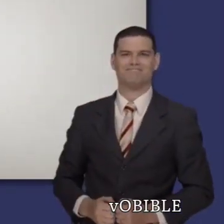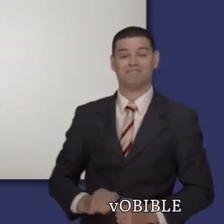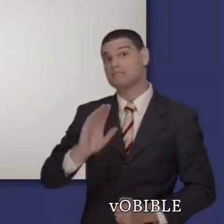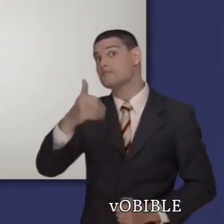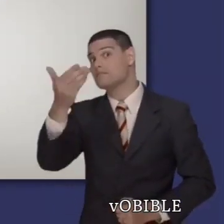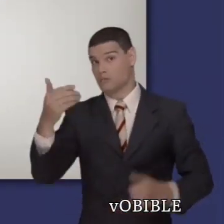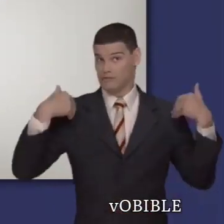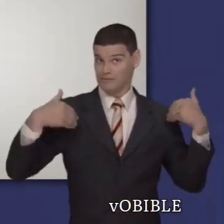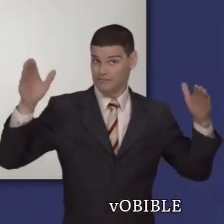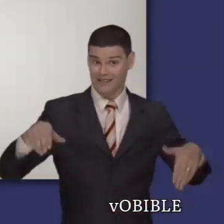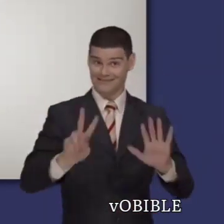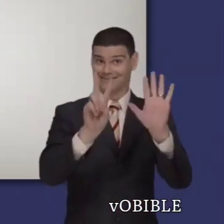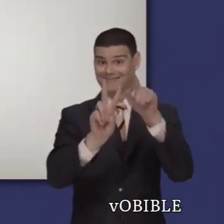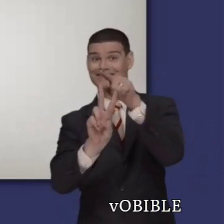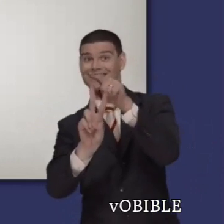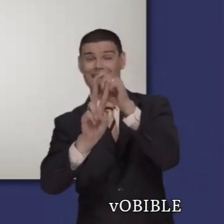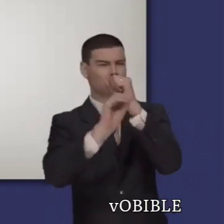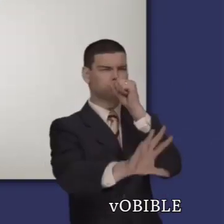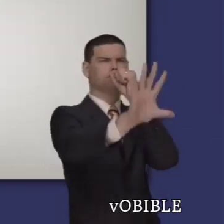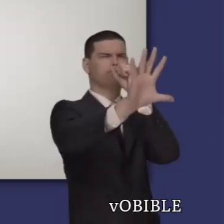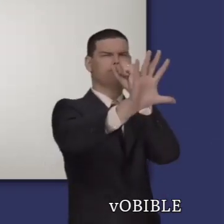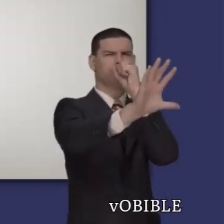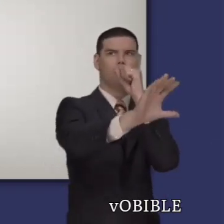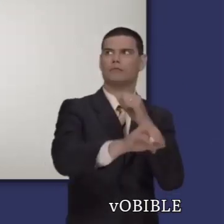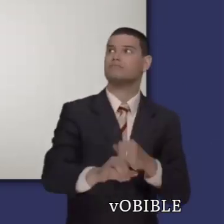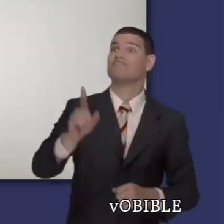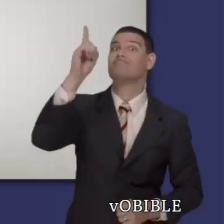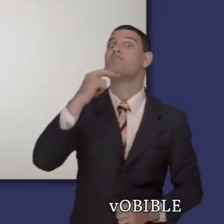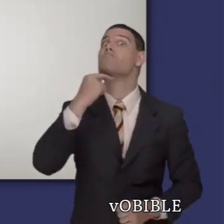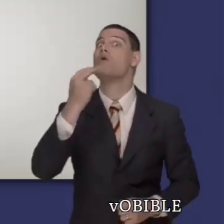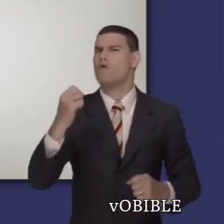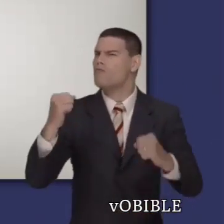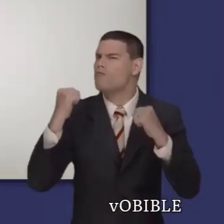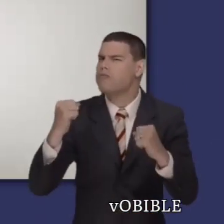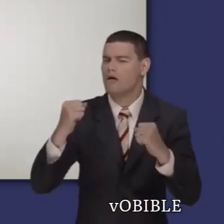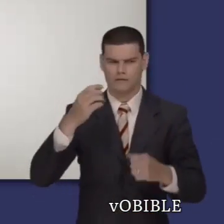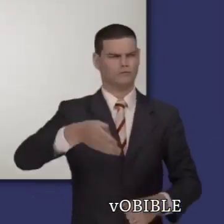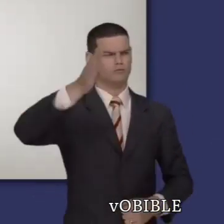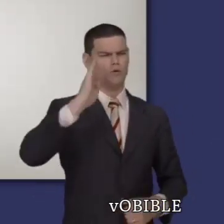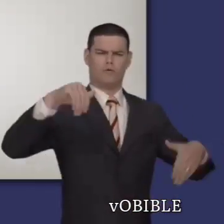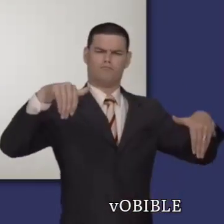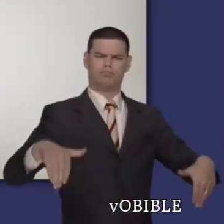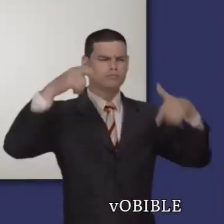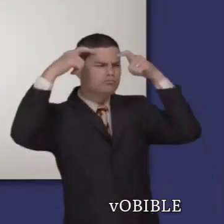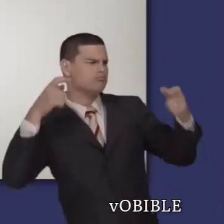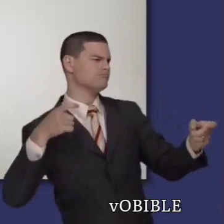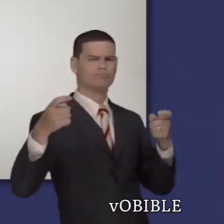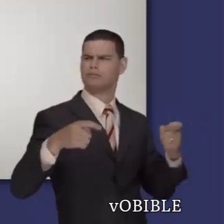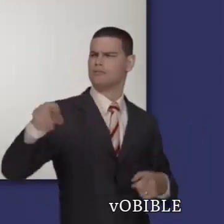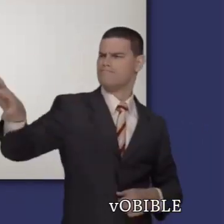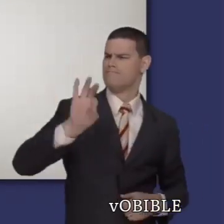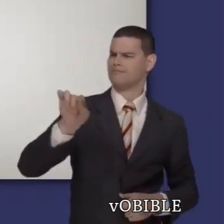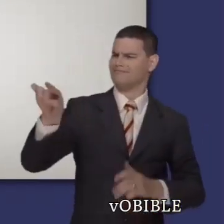Entonces el 7º ángel toca la trompeta y con voz fuerte anuncia: «El reino del mundo ha llegado a ser el reino de